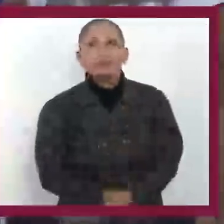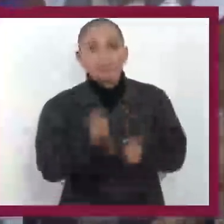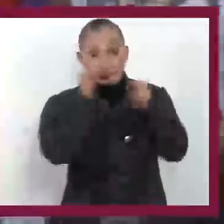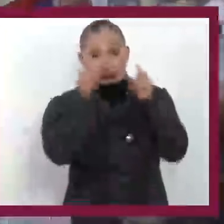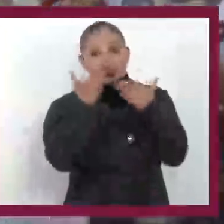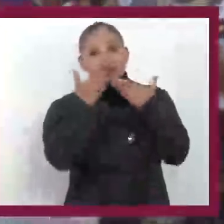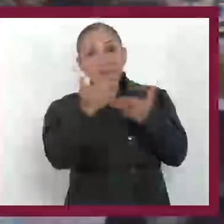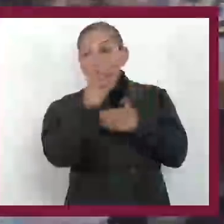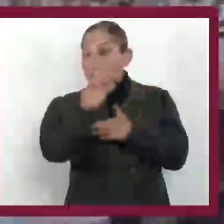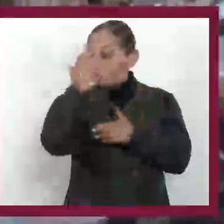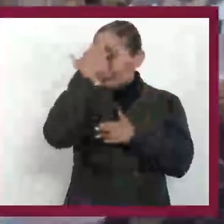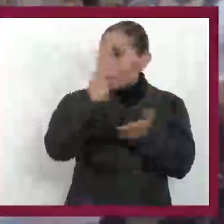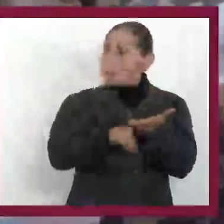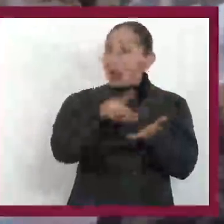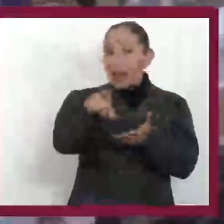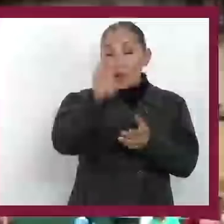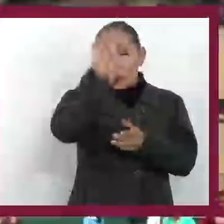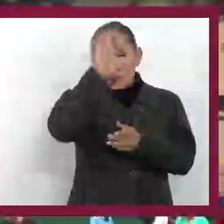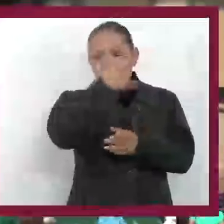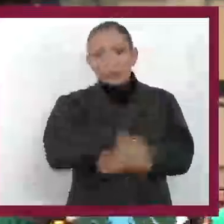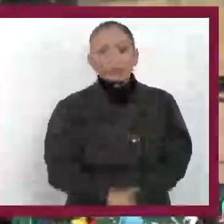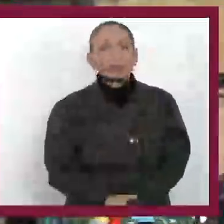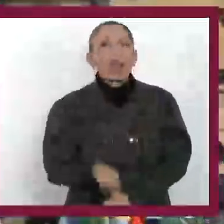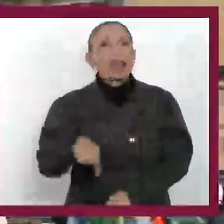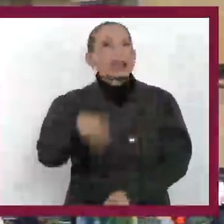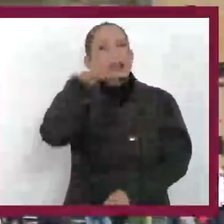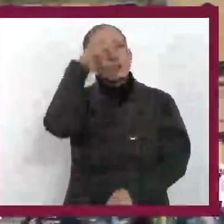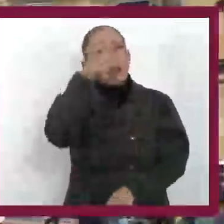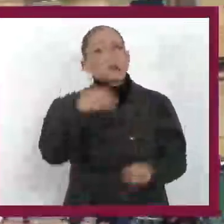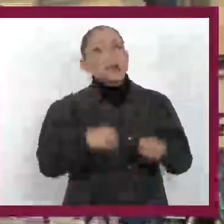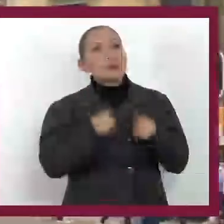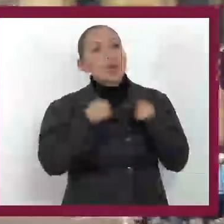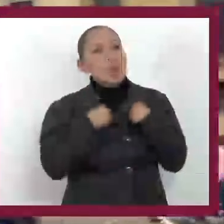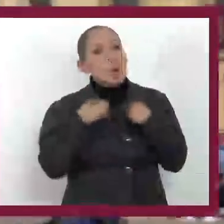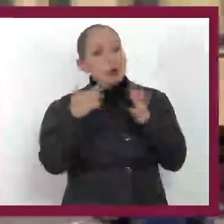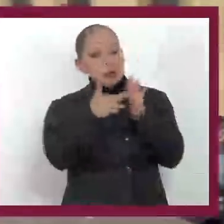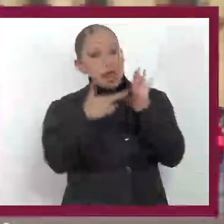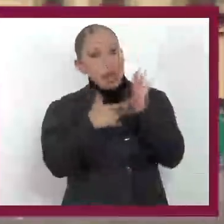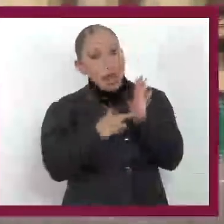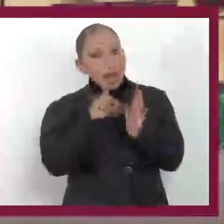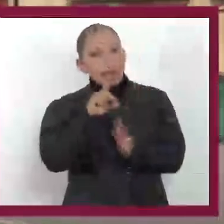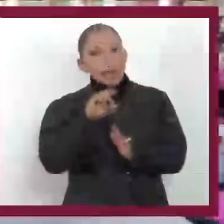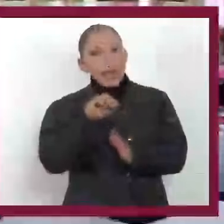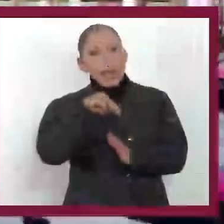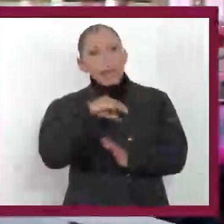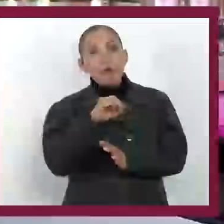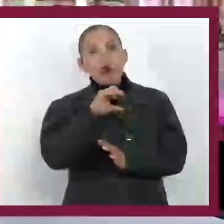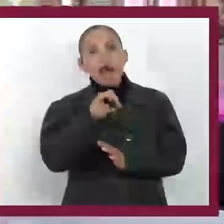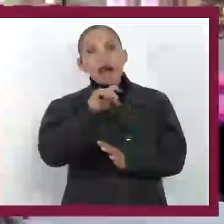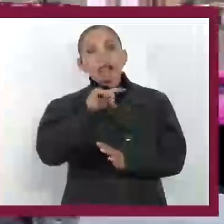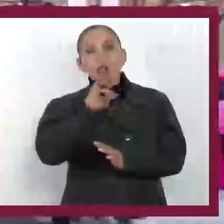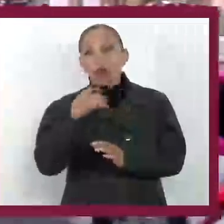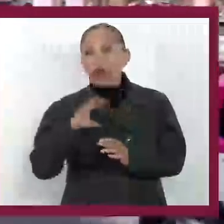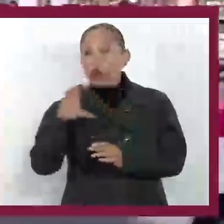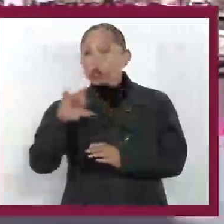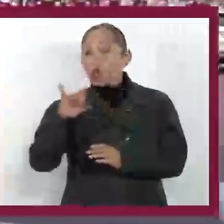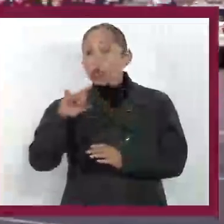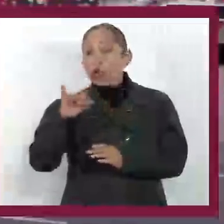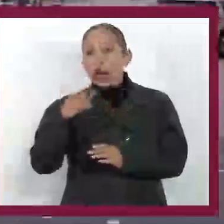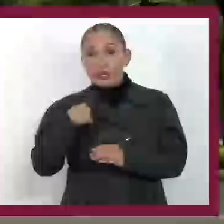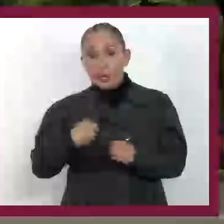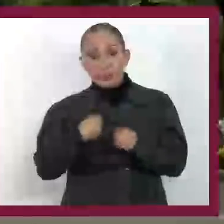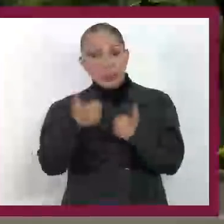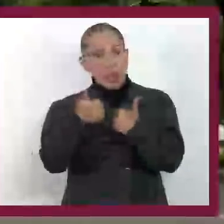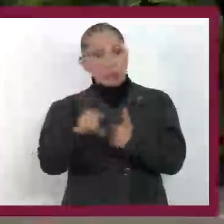aprecio y reconocimiento a la cultura. En México, vivimos bajo un régimen democrático y la ciudadanía es una forma de